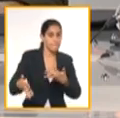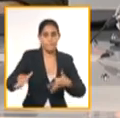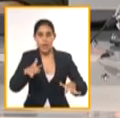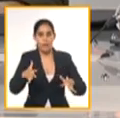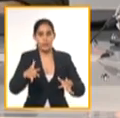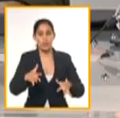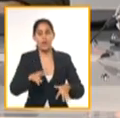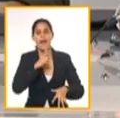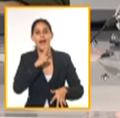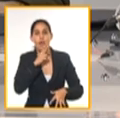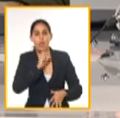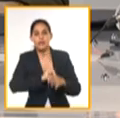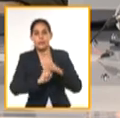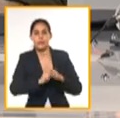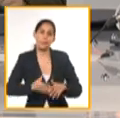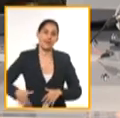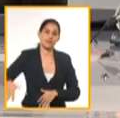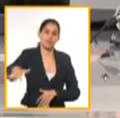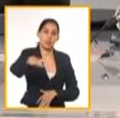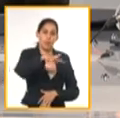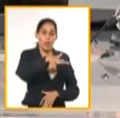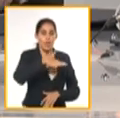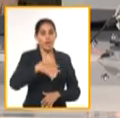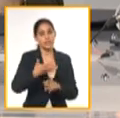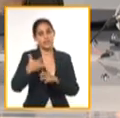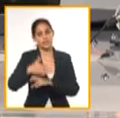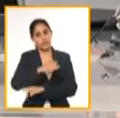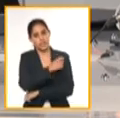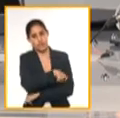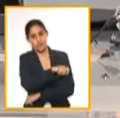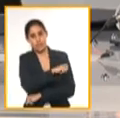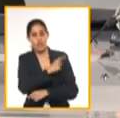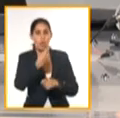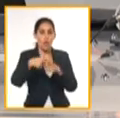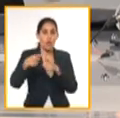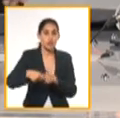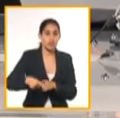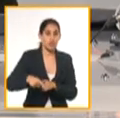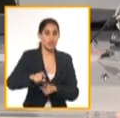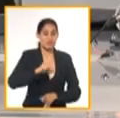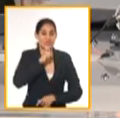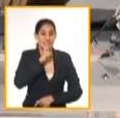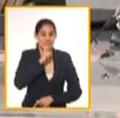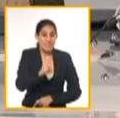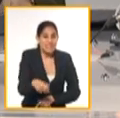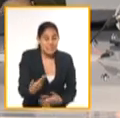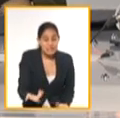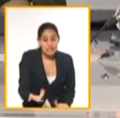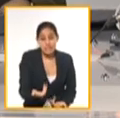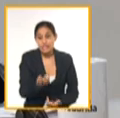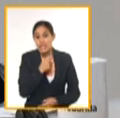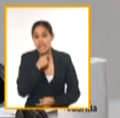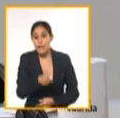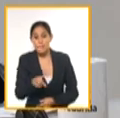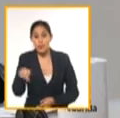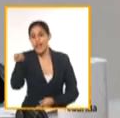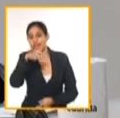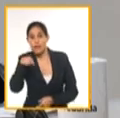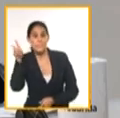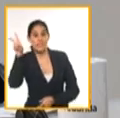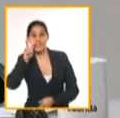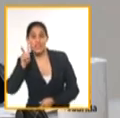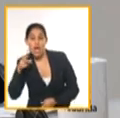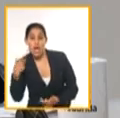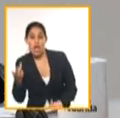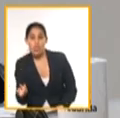servicio, sobre todo para las zonas más altas, que son las de más difícil acceso? Nos preguntaban por acá por el Vedado, por otras zonas. De mantenerse una estabilidad del servicio eléctrico